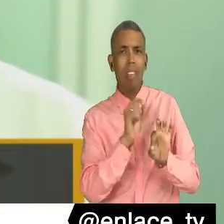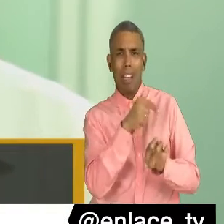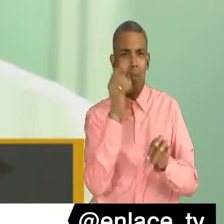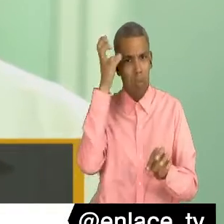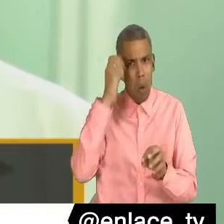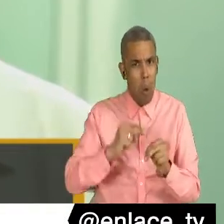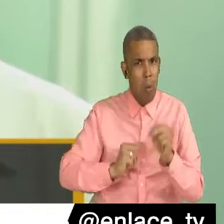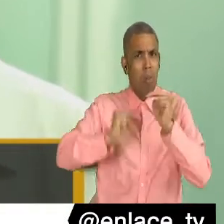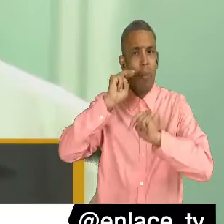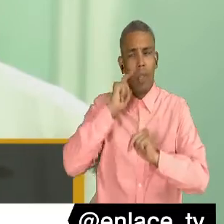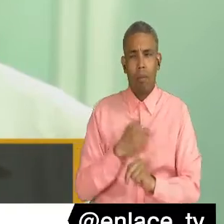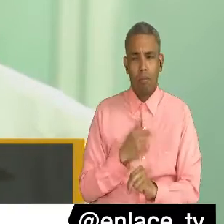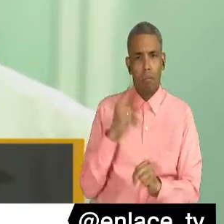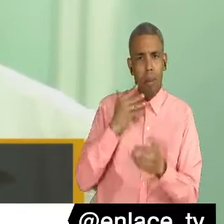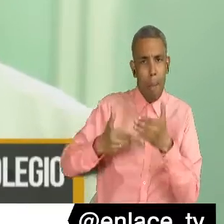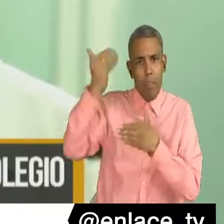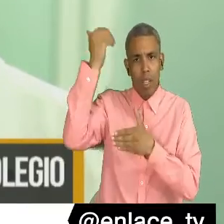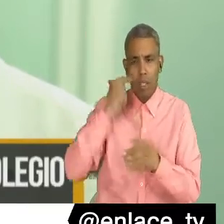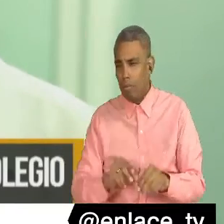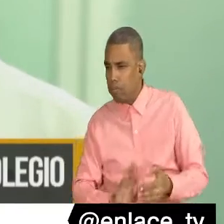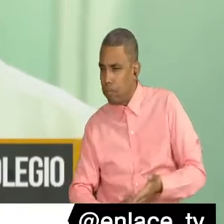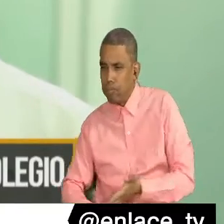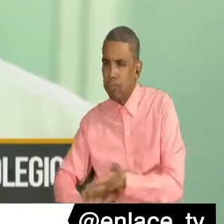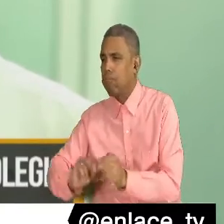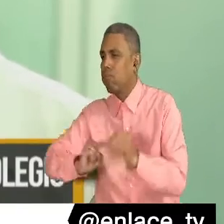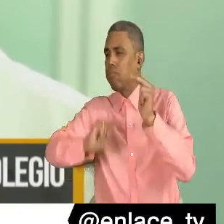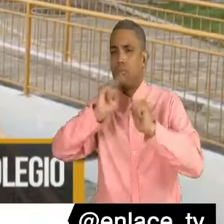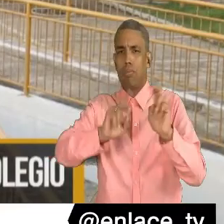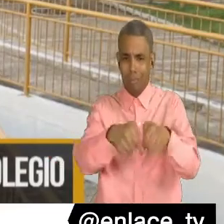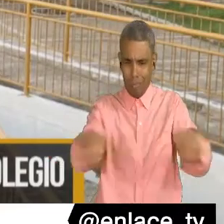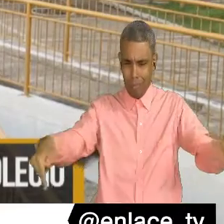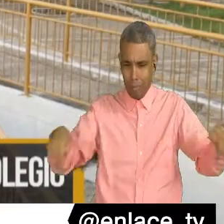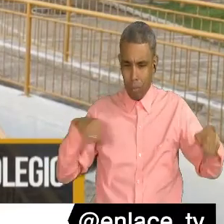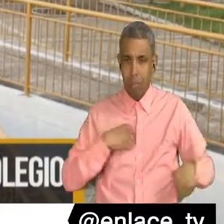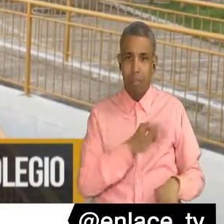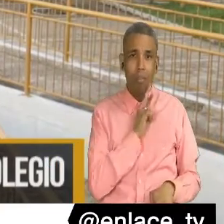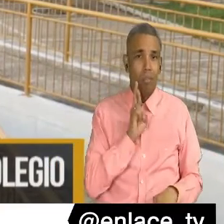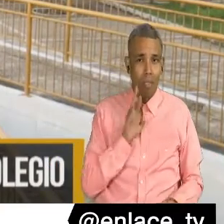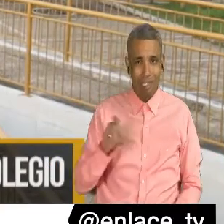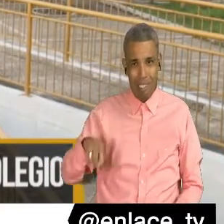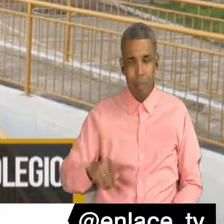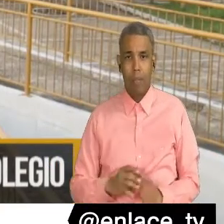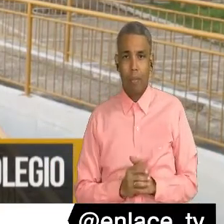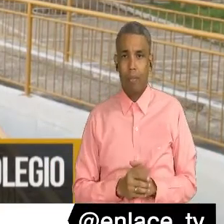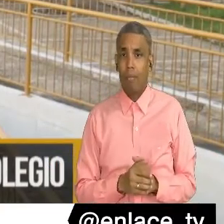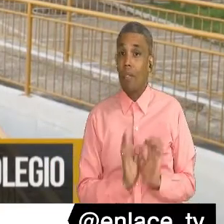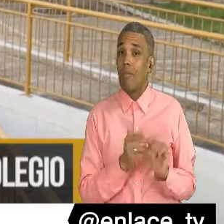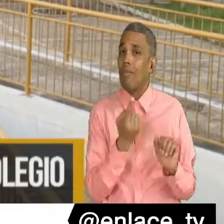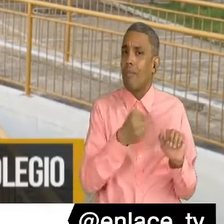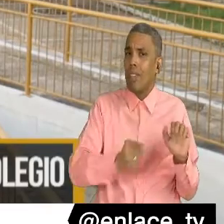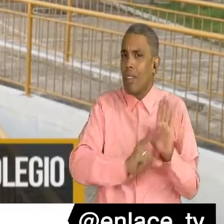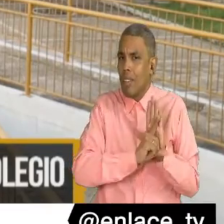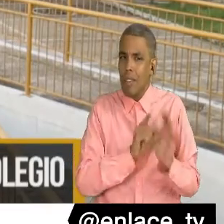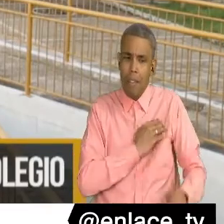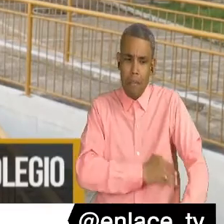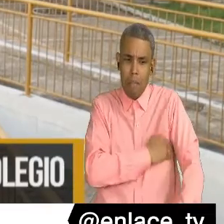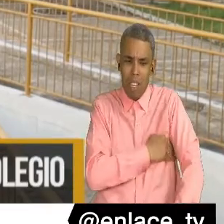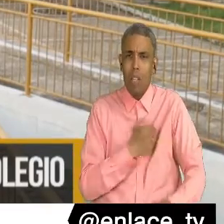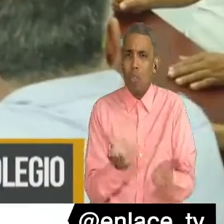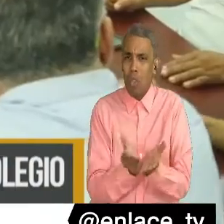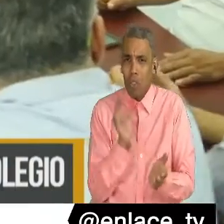infraestructura y entrar con pie derecho a lo que es la alimentación escolar en este colegio. Los requisitos que están reglamentados por el Ministerio de Educación